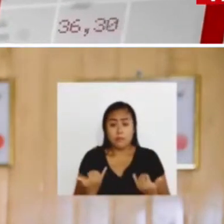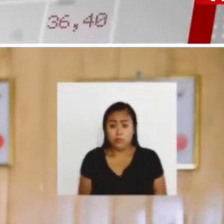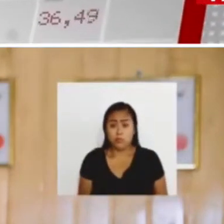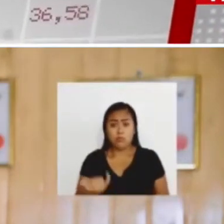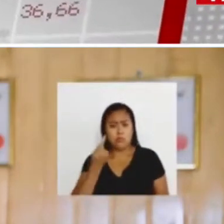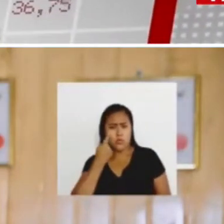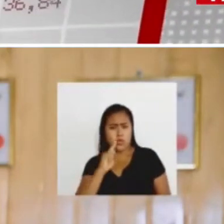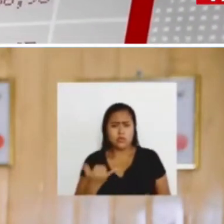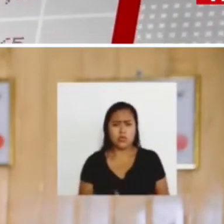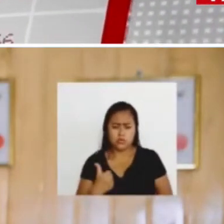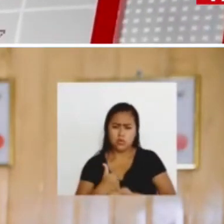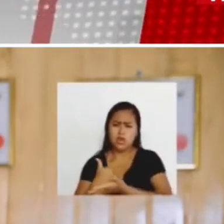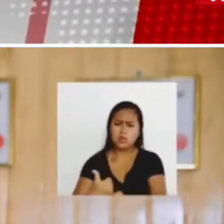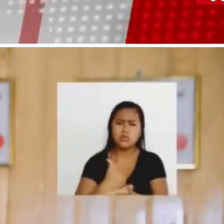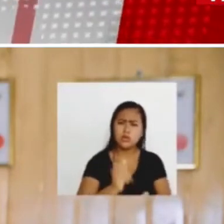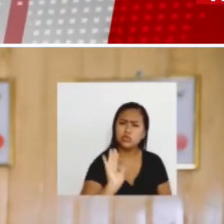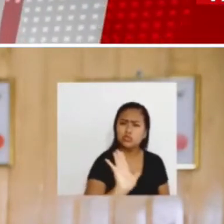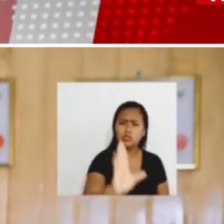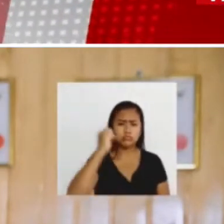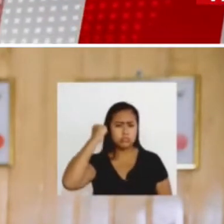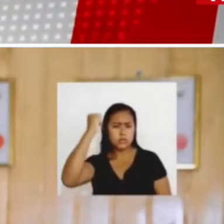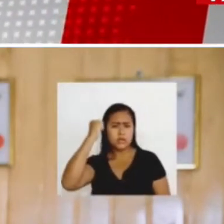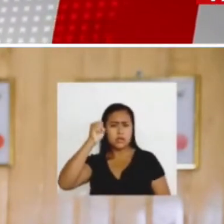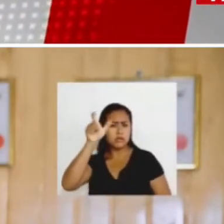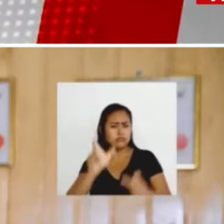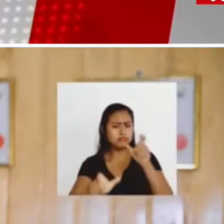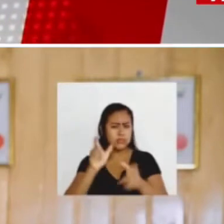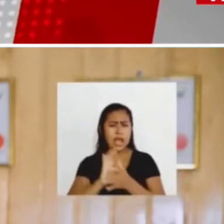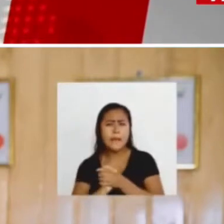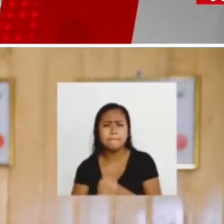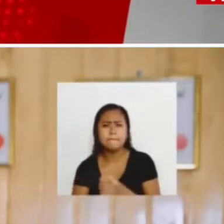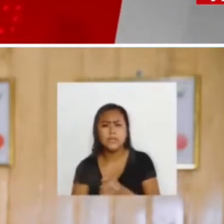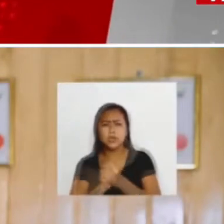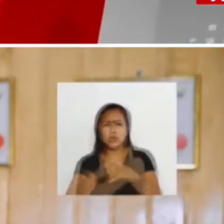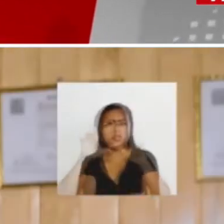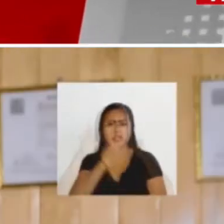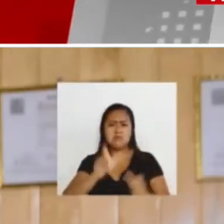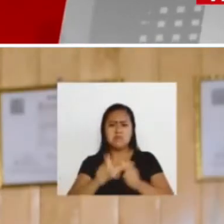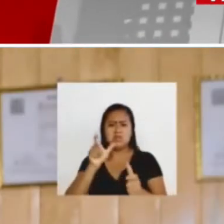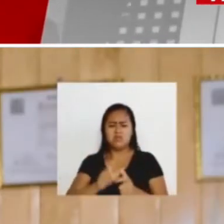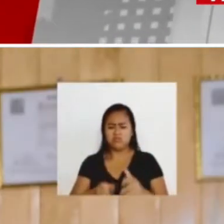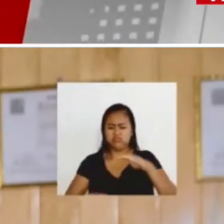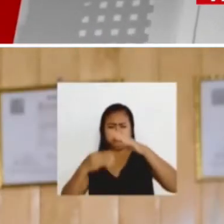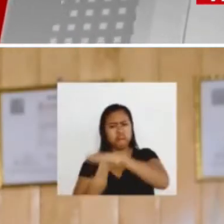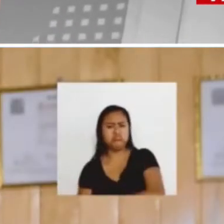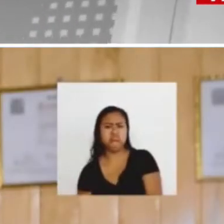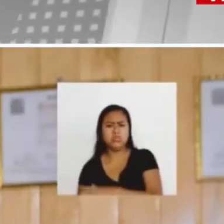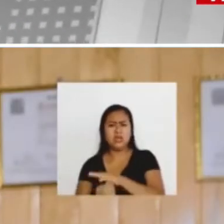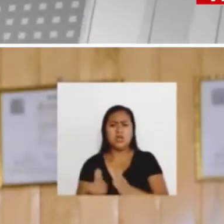y de las encuestas, de segundo hasta el quinto, sexto, prácticamente había un empate técnico, ¿no?